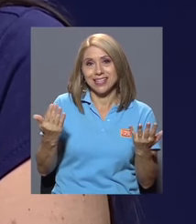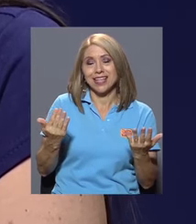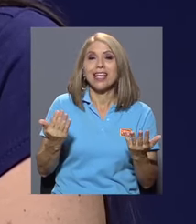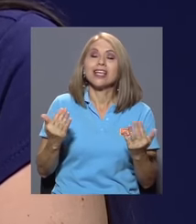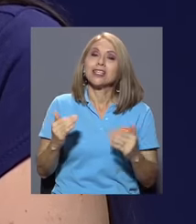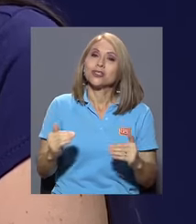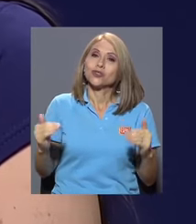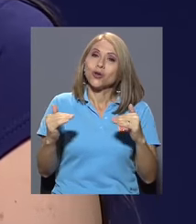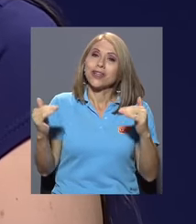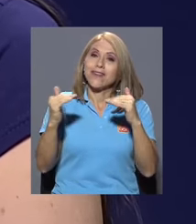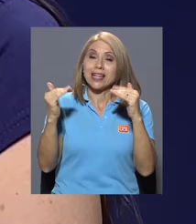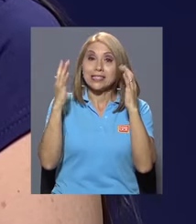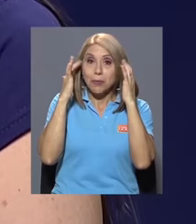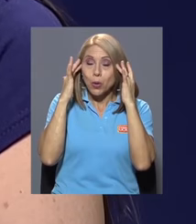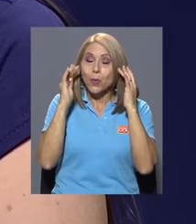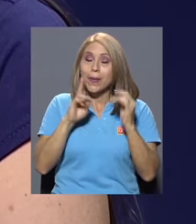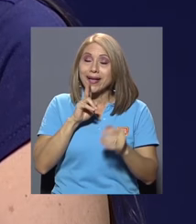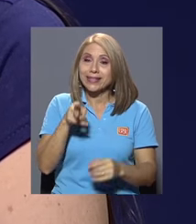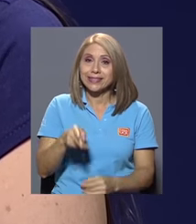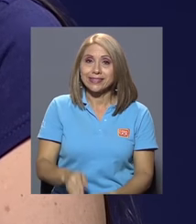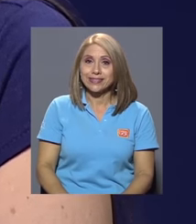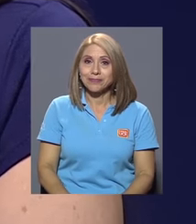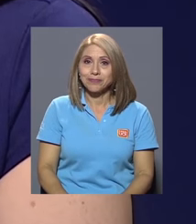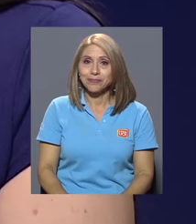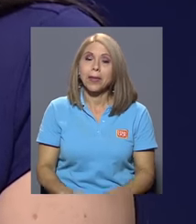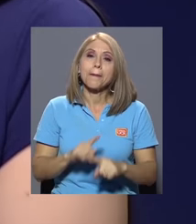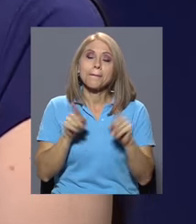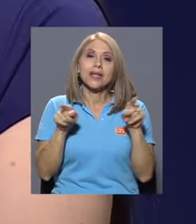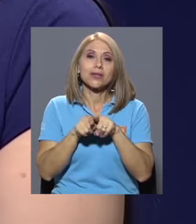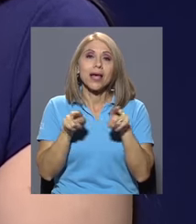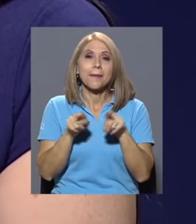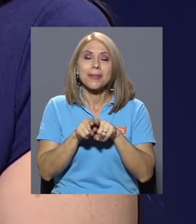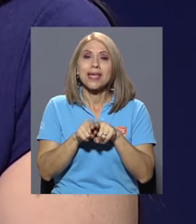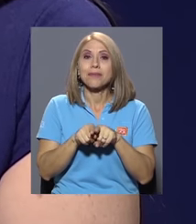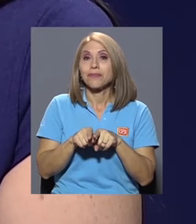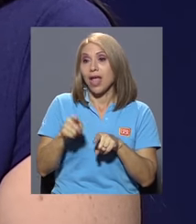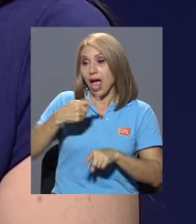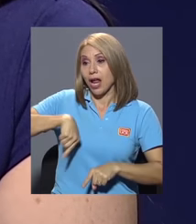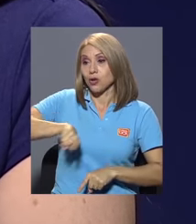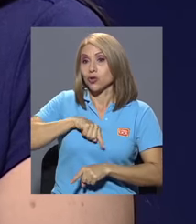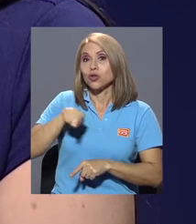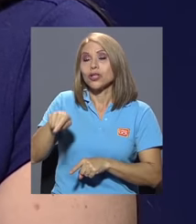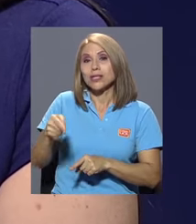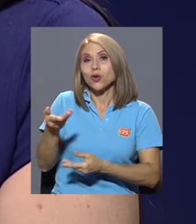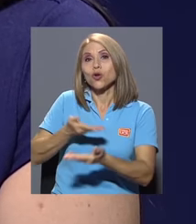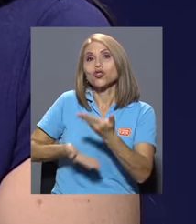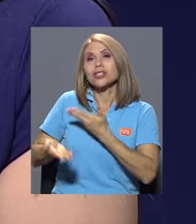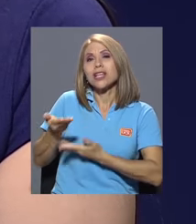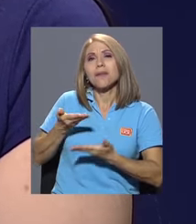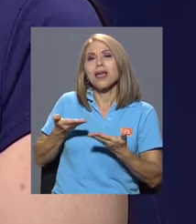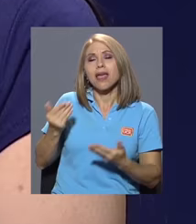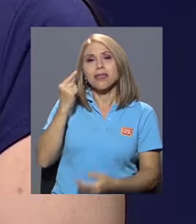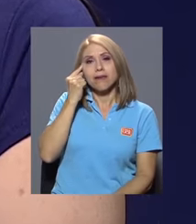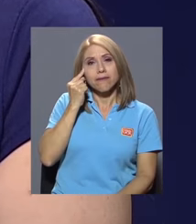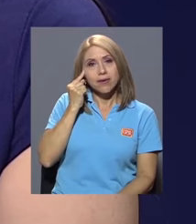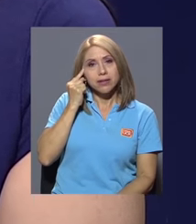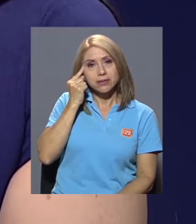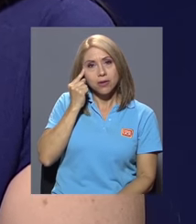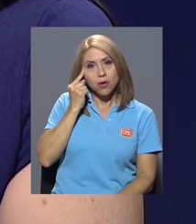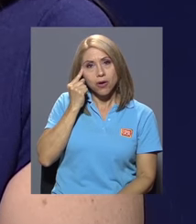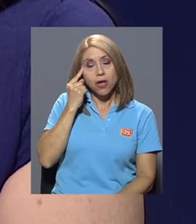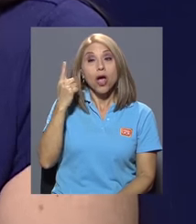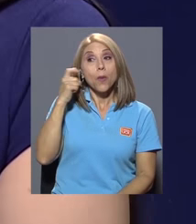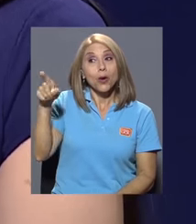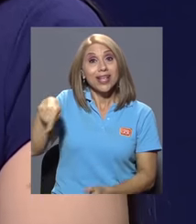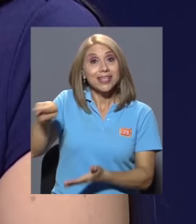niveles preocupantes. Pero también nos sirven a nosotros de reflexión, porque esa es una de las ideas que